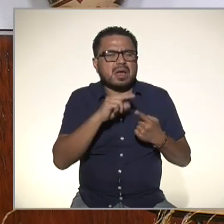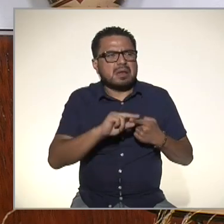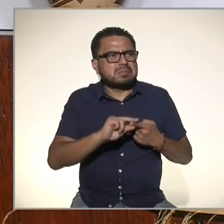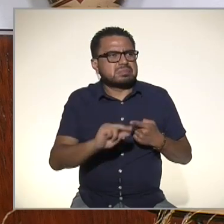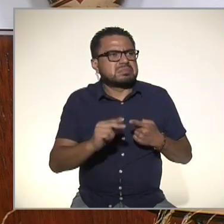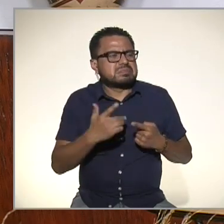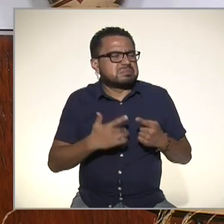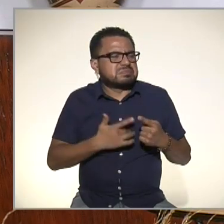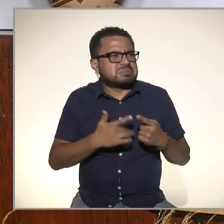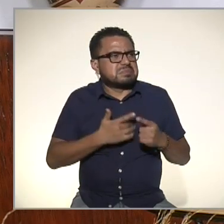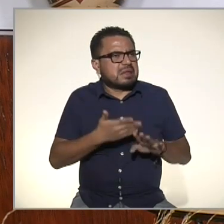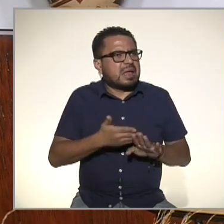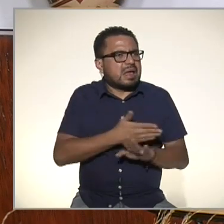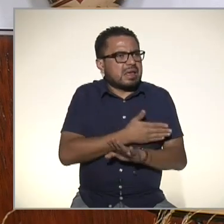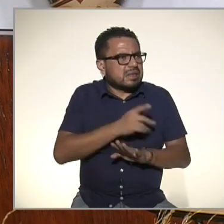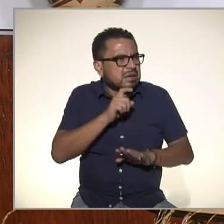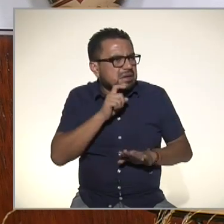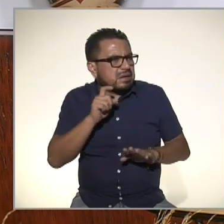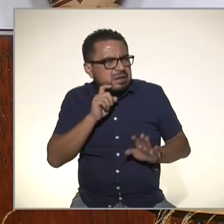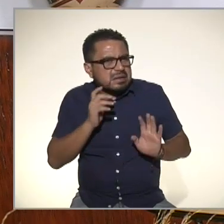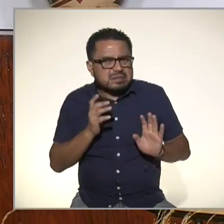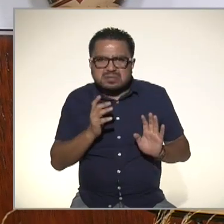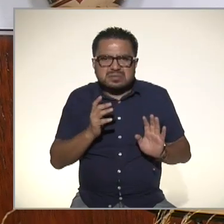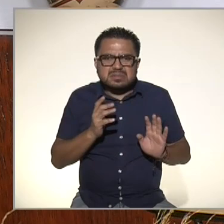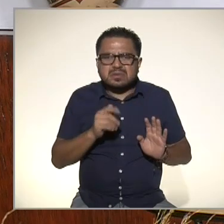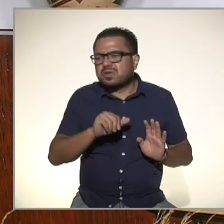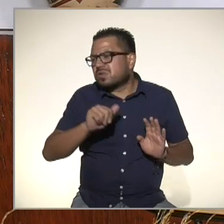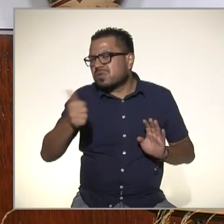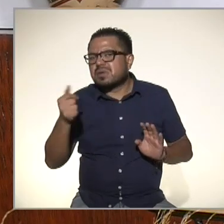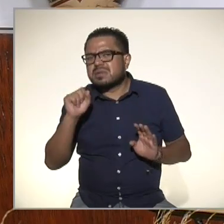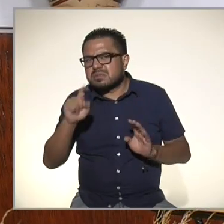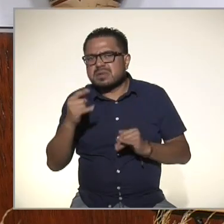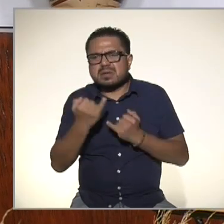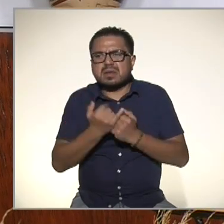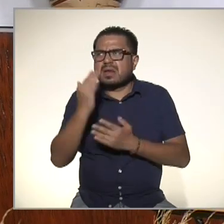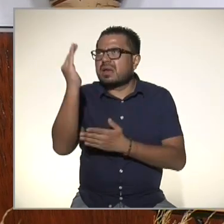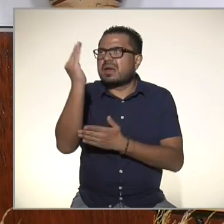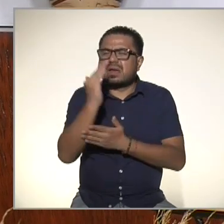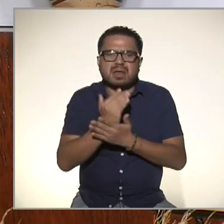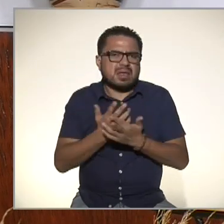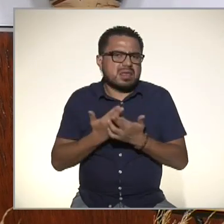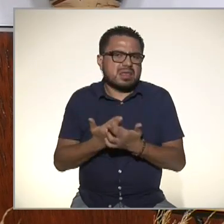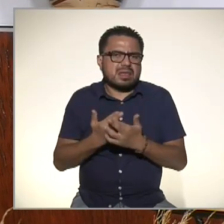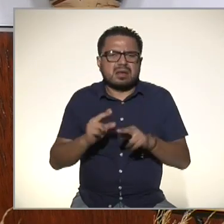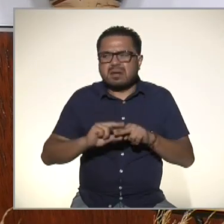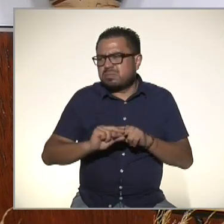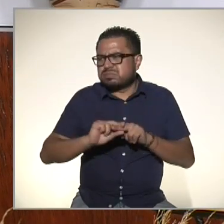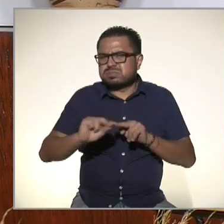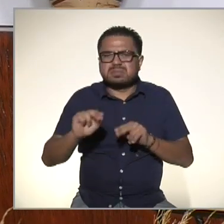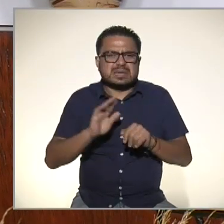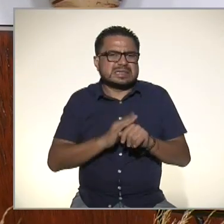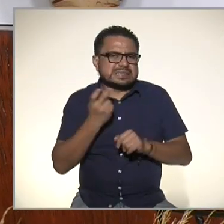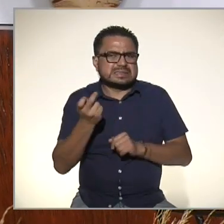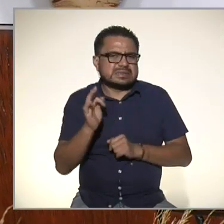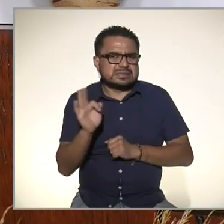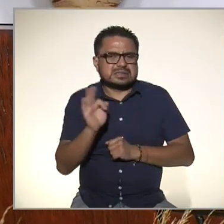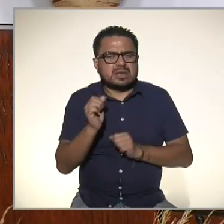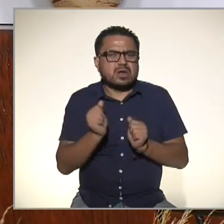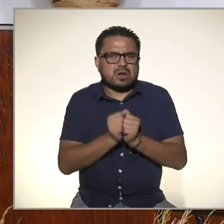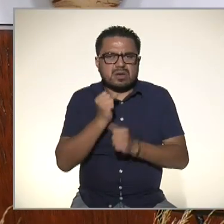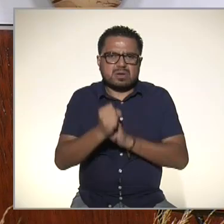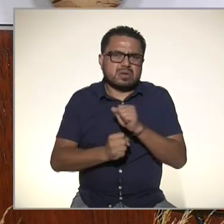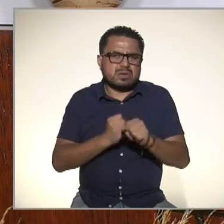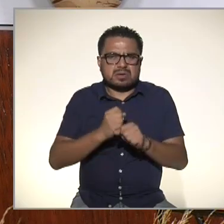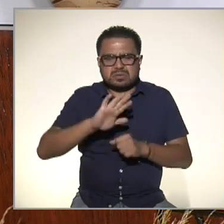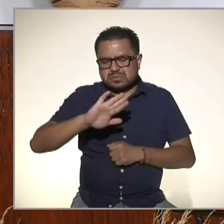lubricante antes de tener la eyaculación y el otro también ha disminuido su cantidad de semen. Esto probablemente tenga que ver con la edad,